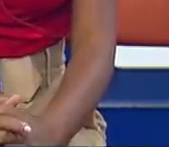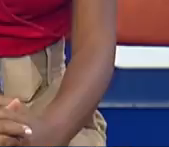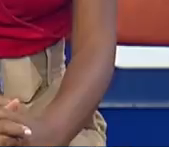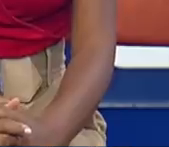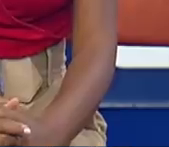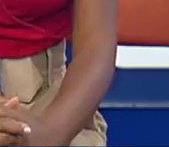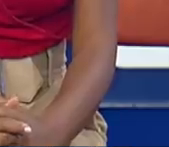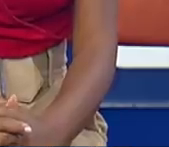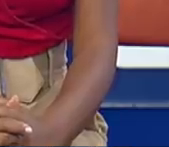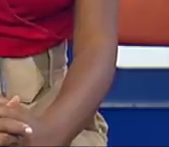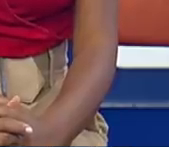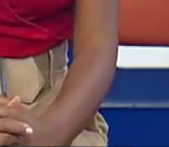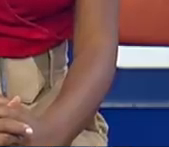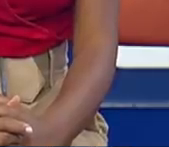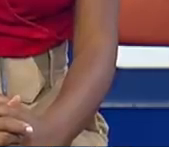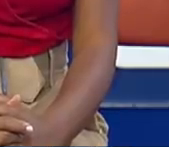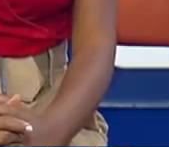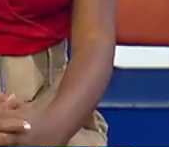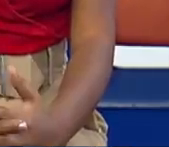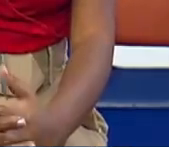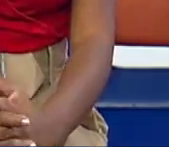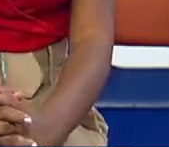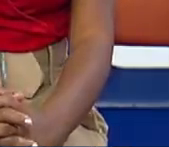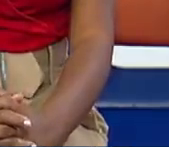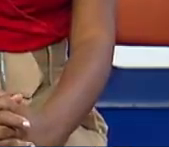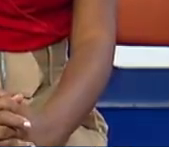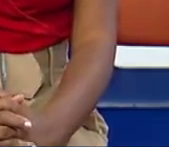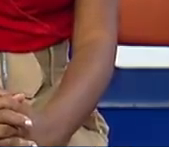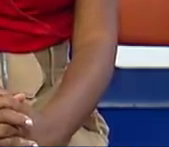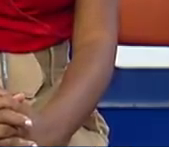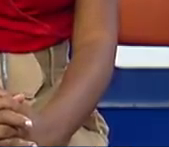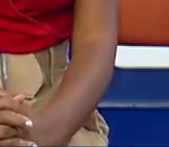ahora iniciamos con la información. La empresa de seguro social de las Fuerzas Armadas,